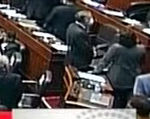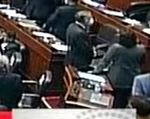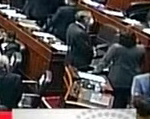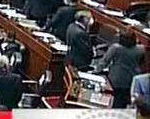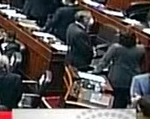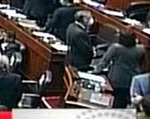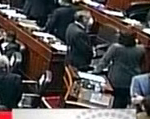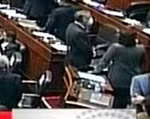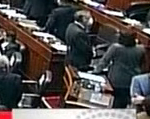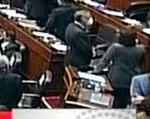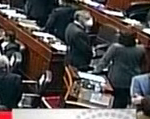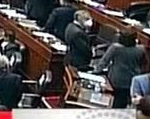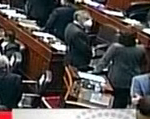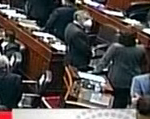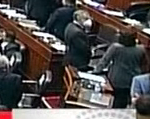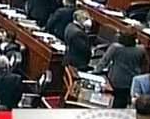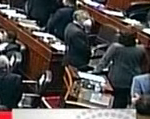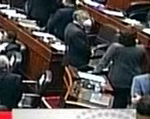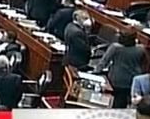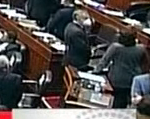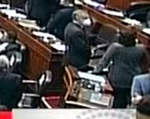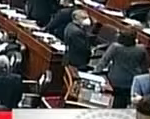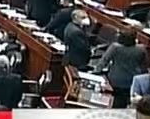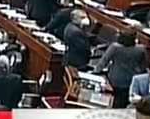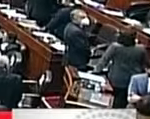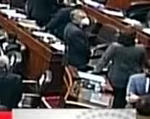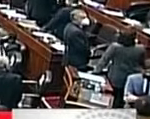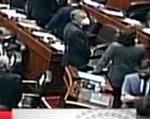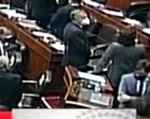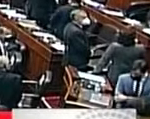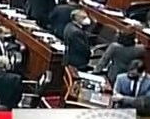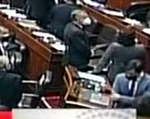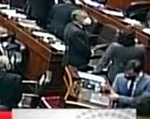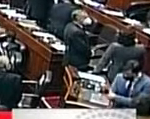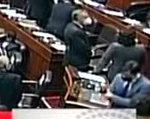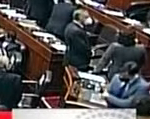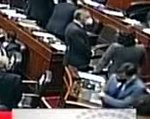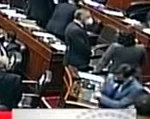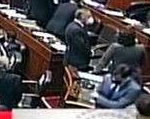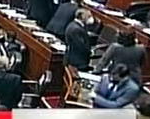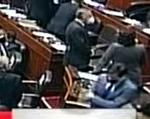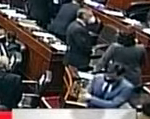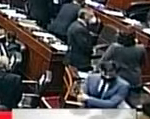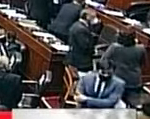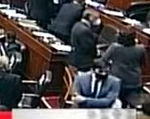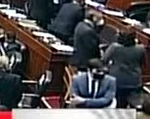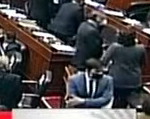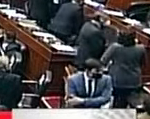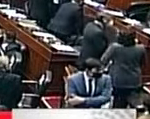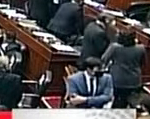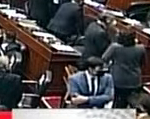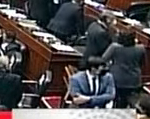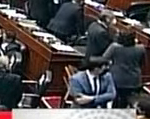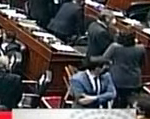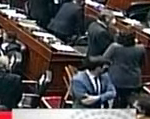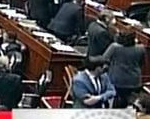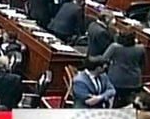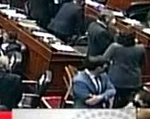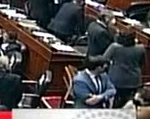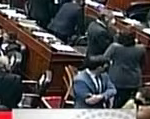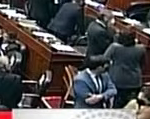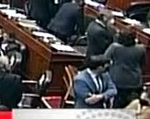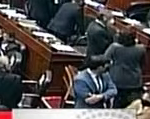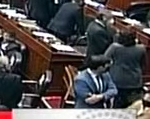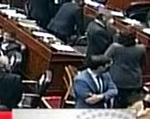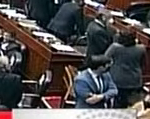parlamentario. Vamos a dar cuenta en un instante, estamos a la espera justamente que la mesa de conducción de los debates dé cuenta